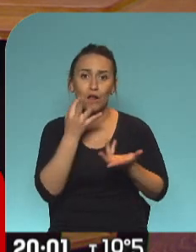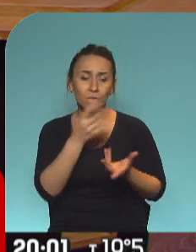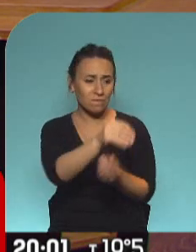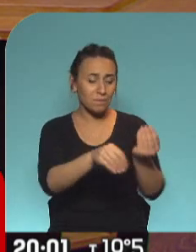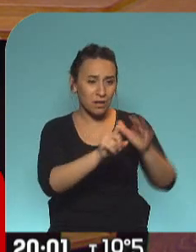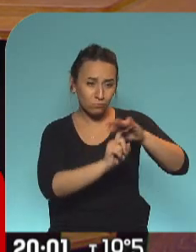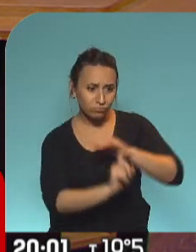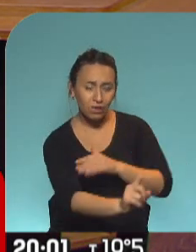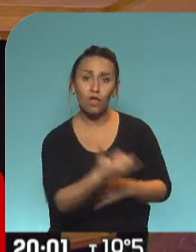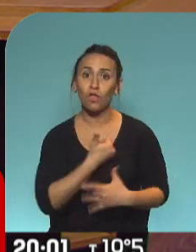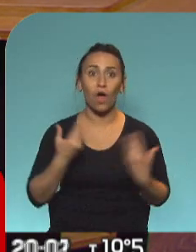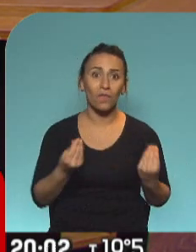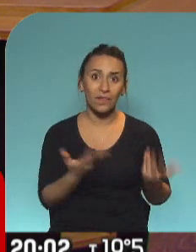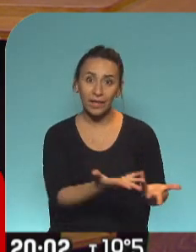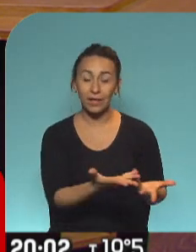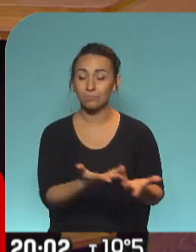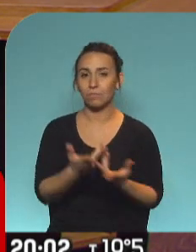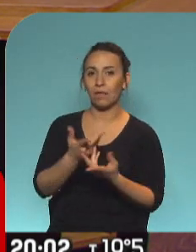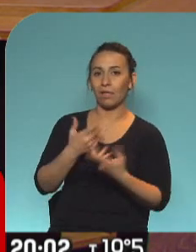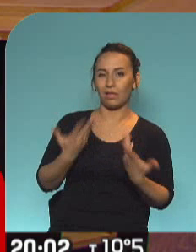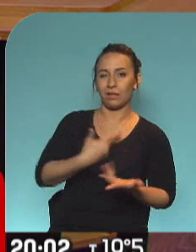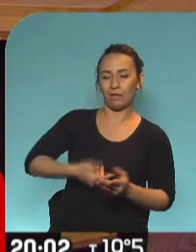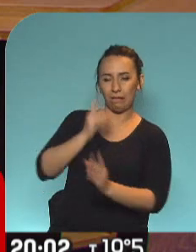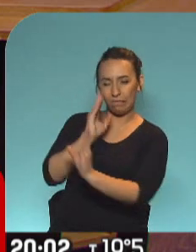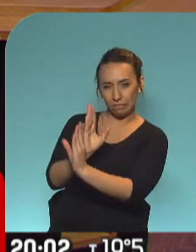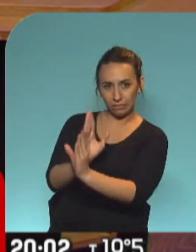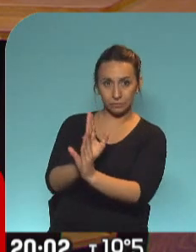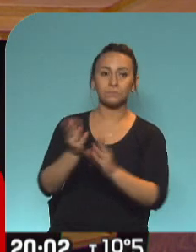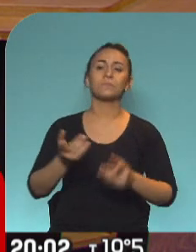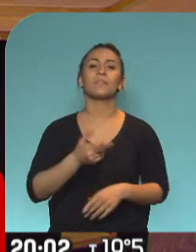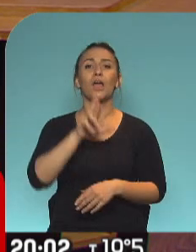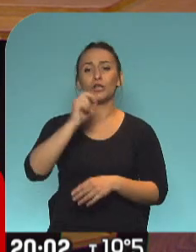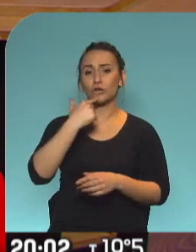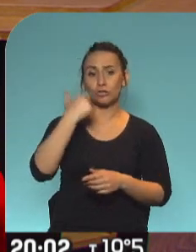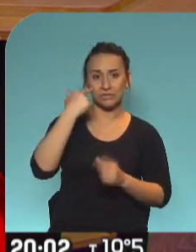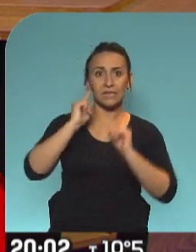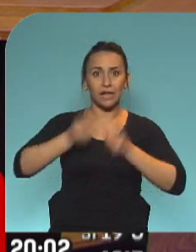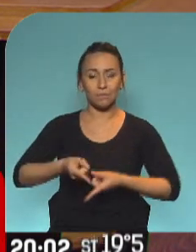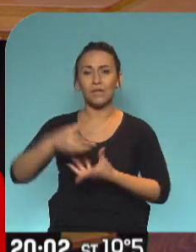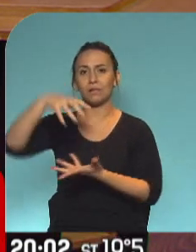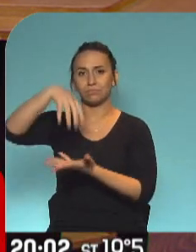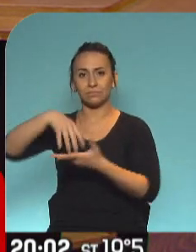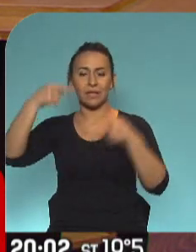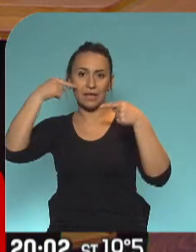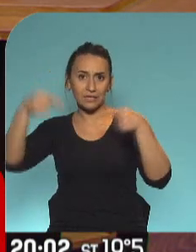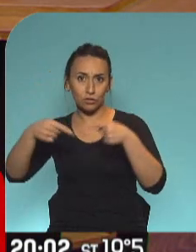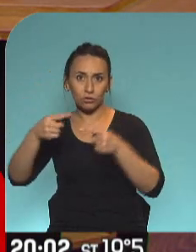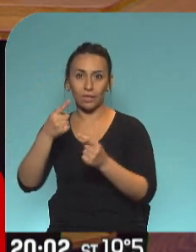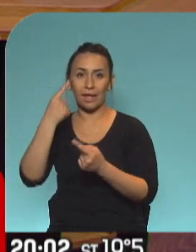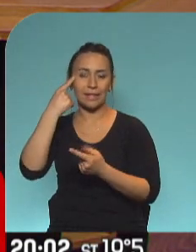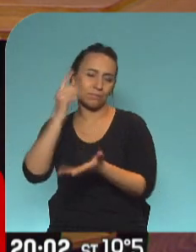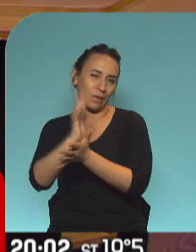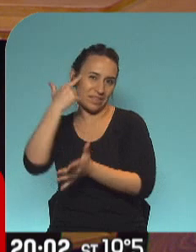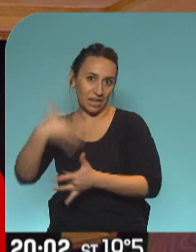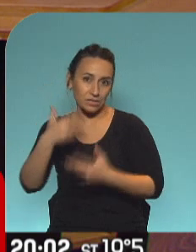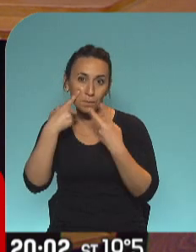que se dio este espionaje. El ministro de Defensa, Agustín Rossi, y también la interventora de la Agencia Federal de Inteligencia coincidieron en decir que